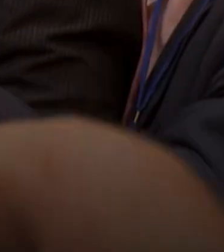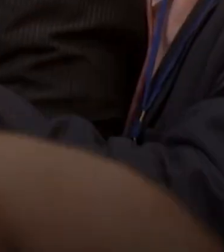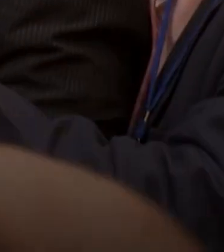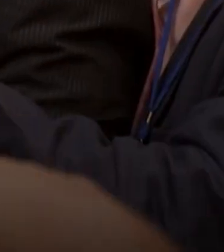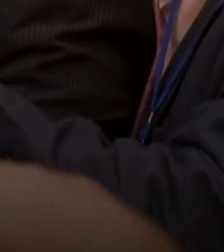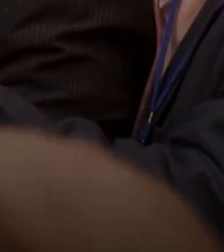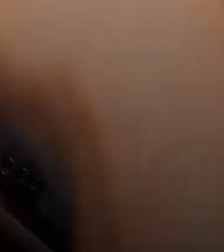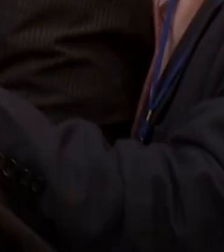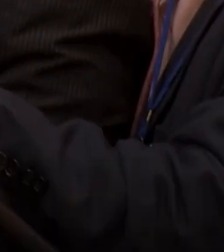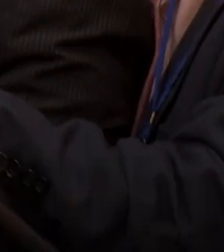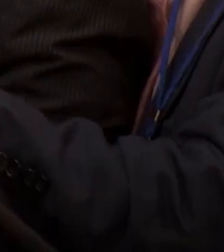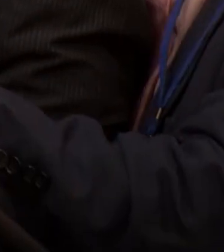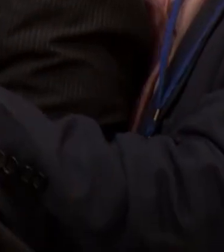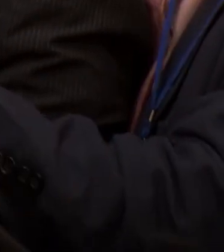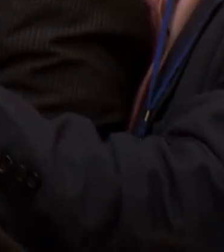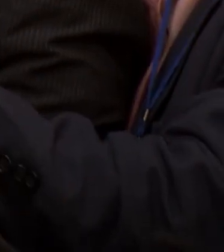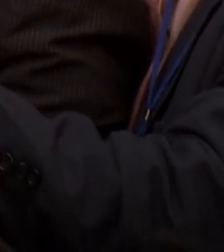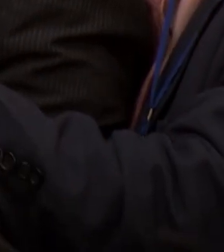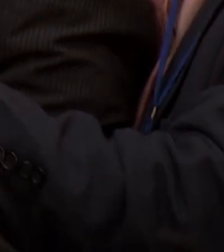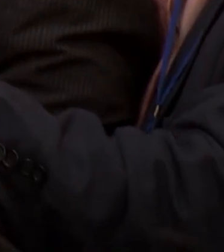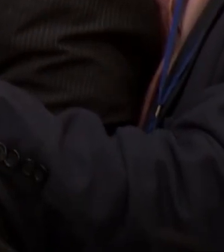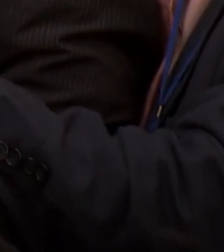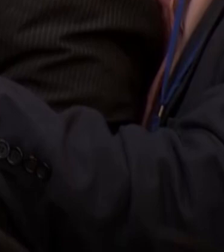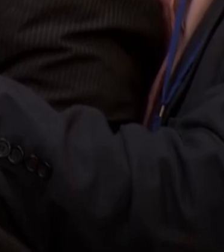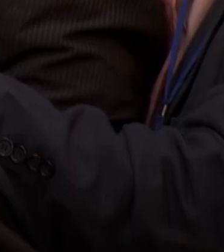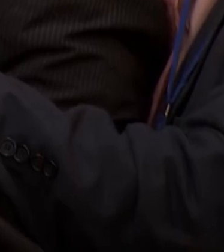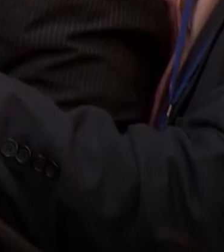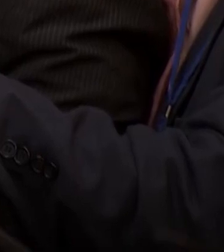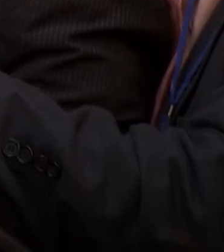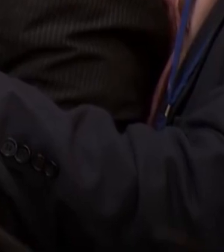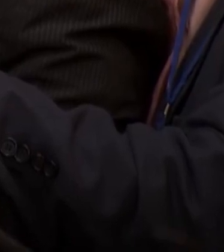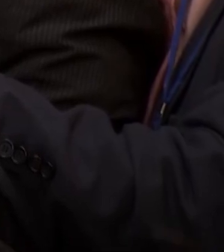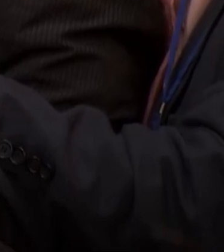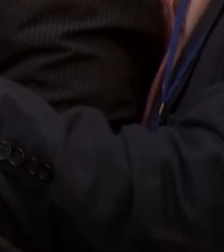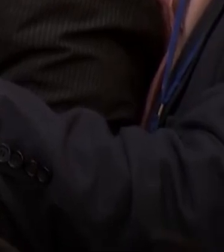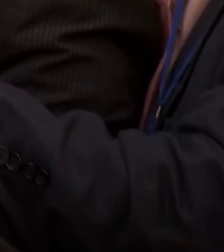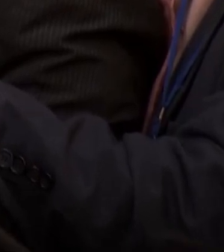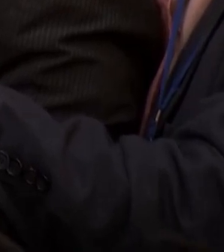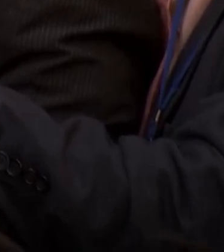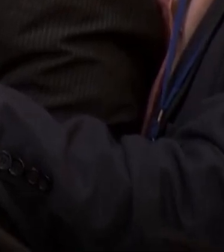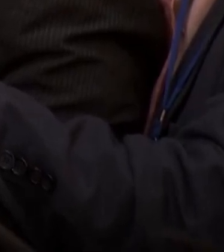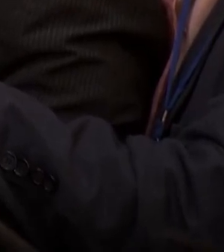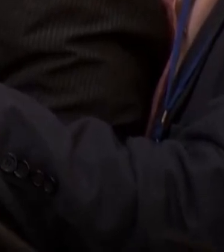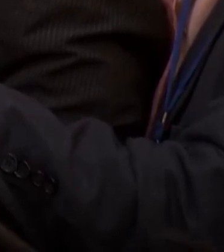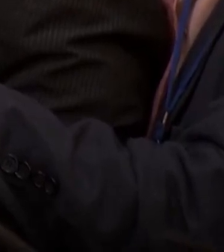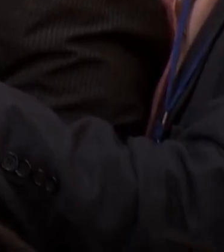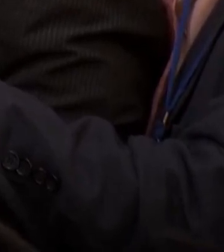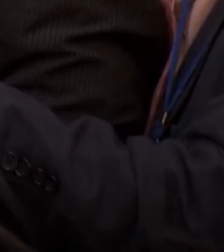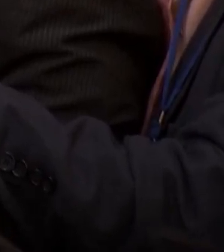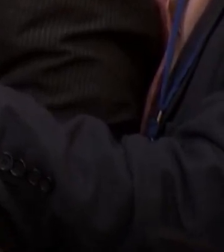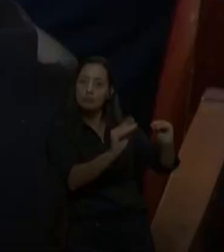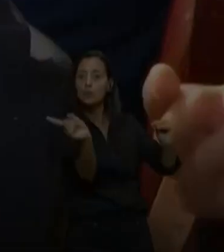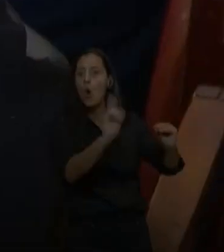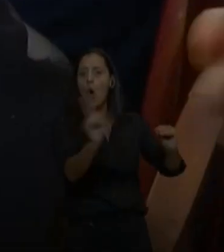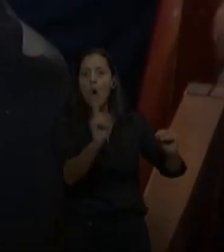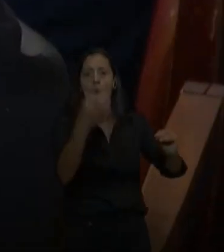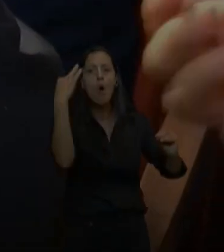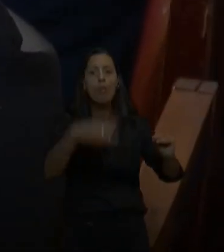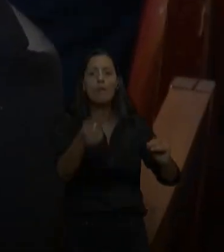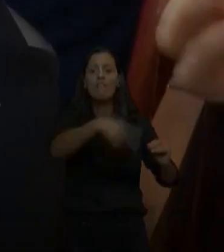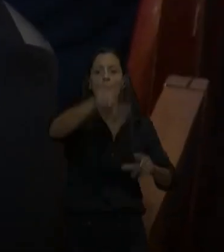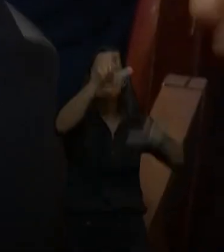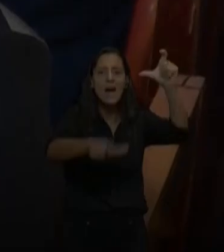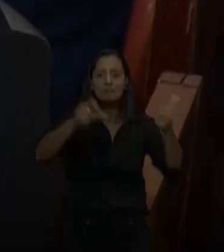la Constitución pide justamente en este tipo de reuniones, que es poder hacer una evaluación del Estado de la Nación, y al mismo tiempo